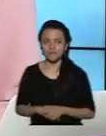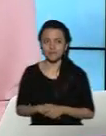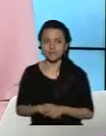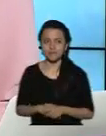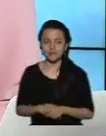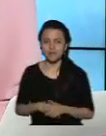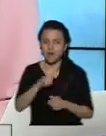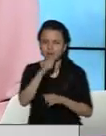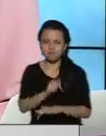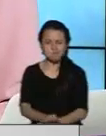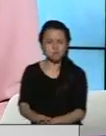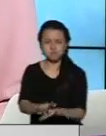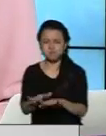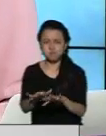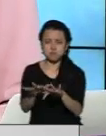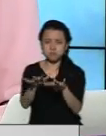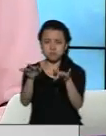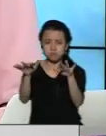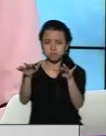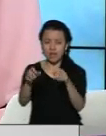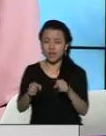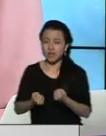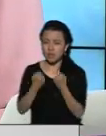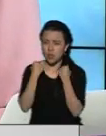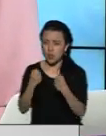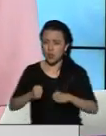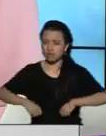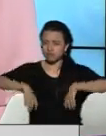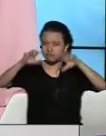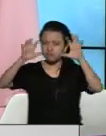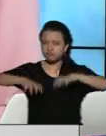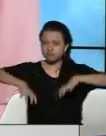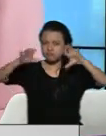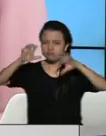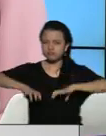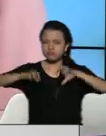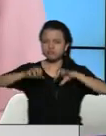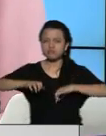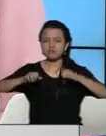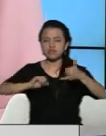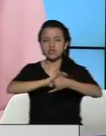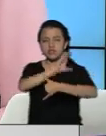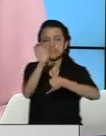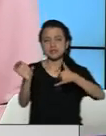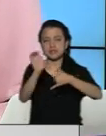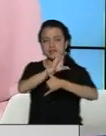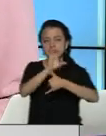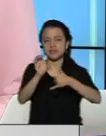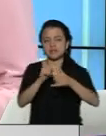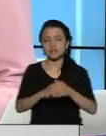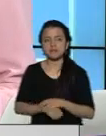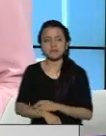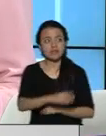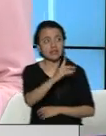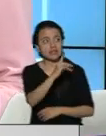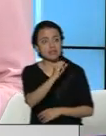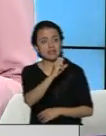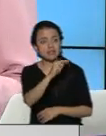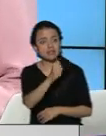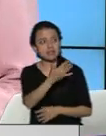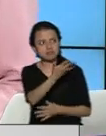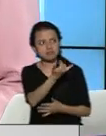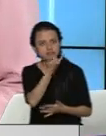inundaciones y fuertes lluvias tienen en alerta a la región Caribe. Según el IDEAM, se extenderán hasta el lunes. Diana Giraldo, ¿qué posibilidad hay de